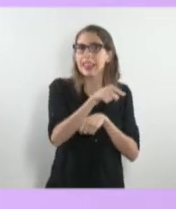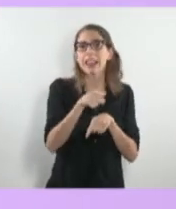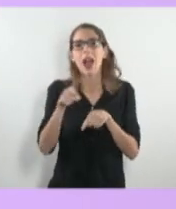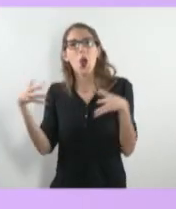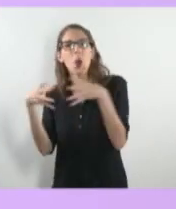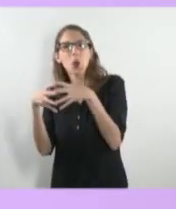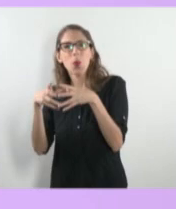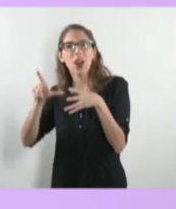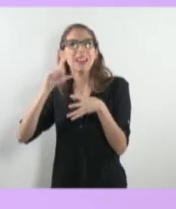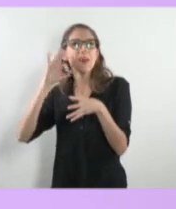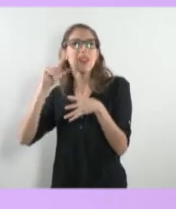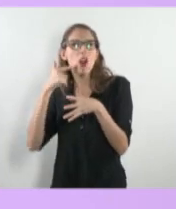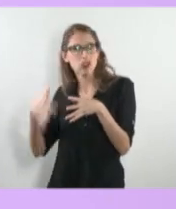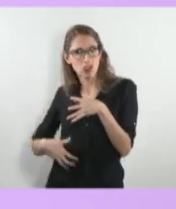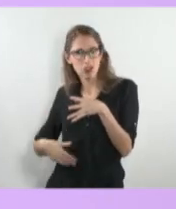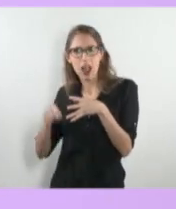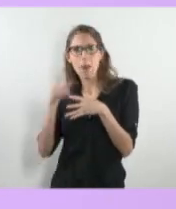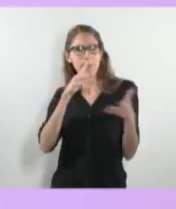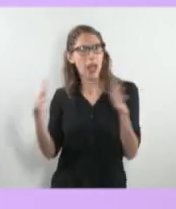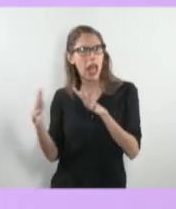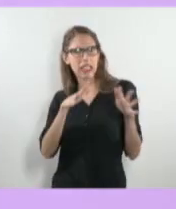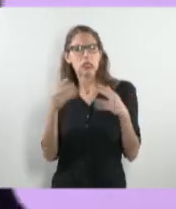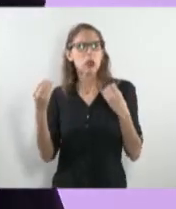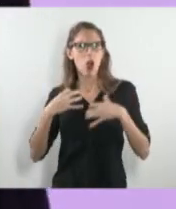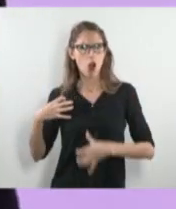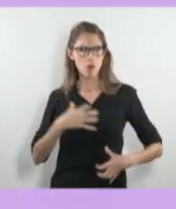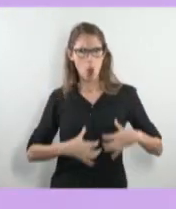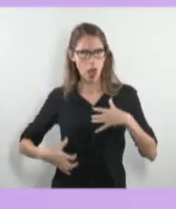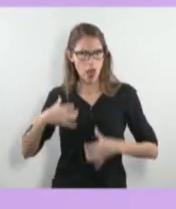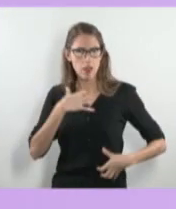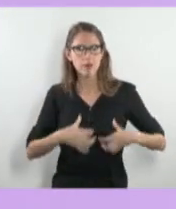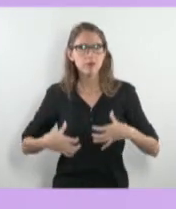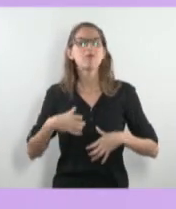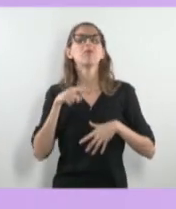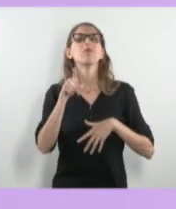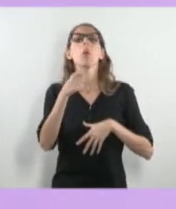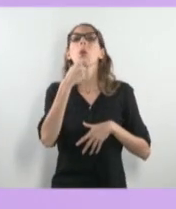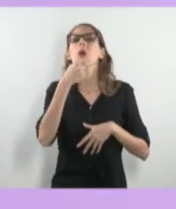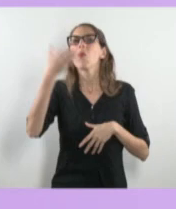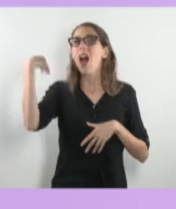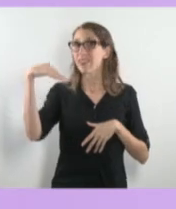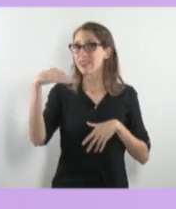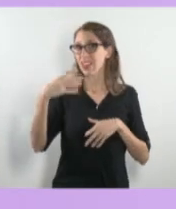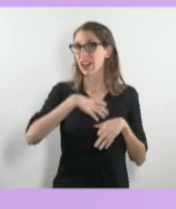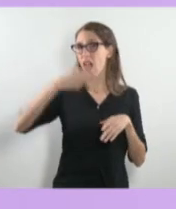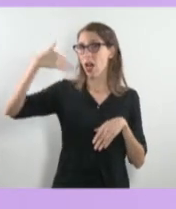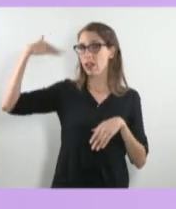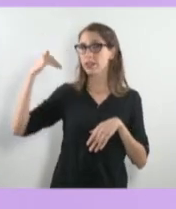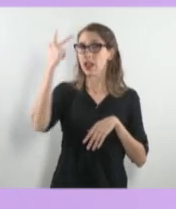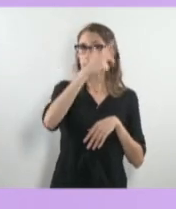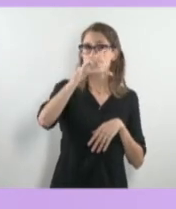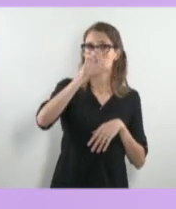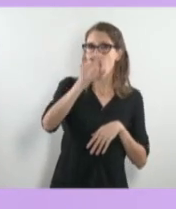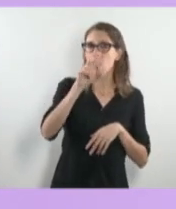lípidos, que es la función hormonal. Nosotros, por ejemplo, habíamos visto en la clase de hidratos de carbono dos hormonas,